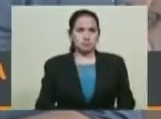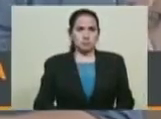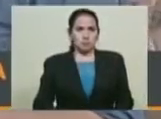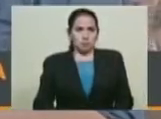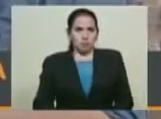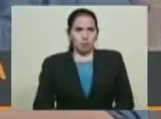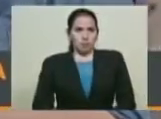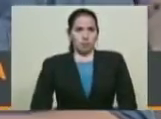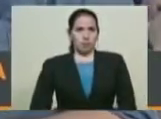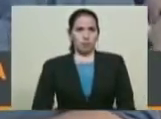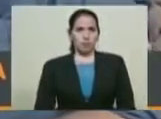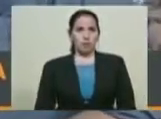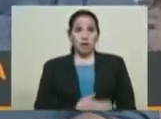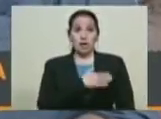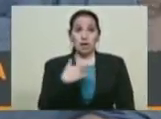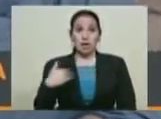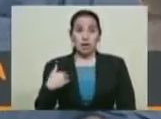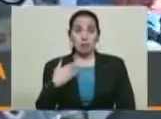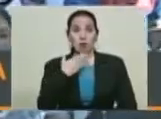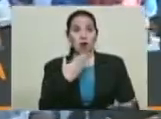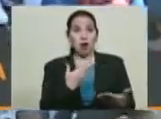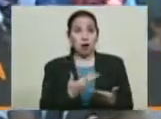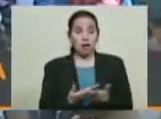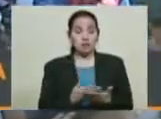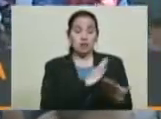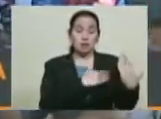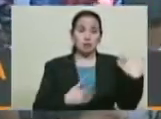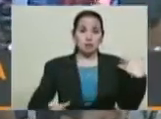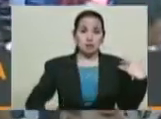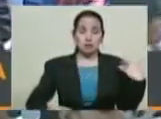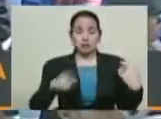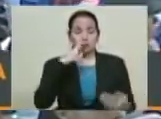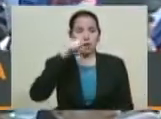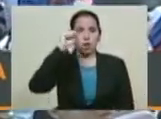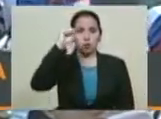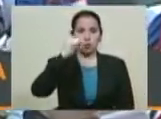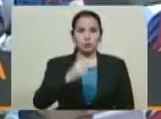Queremos agradecer al presidente Nicolás Maduro.